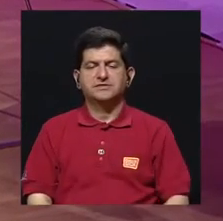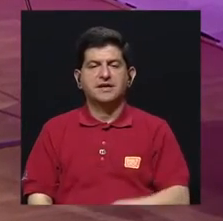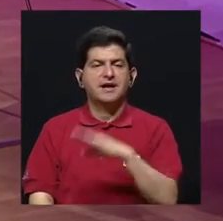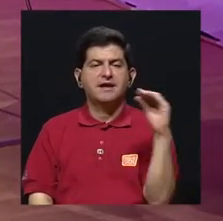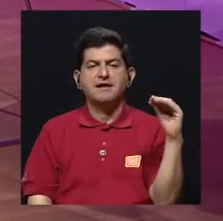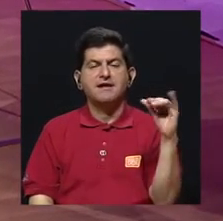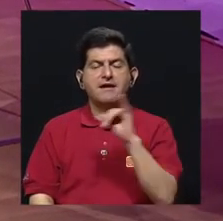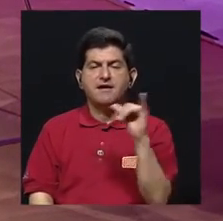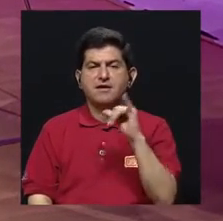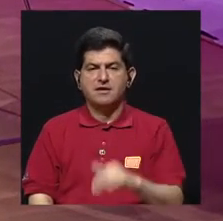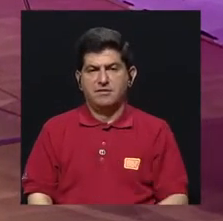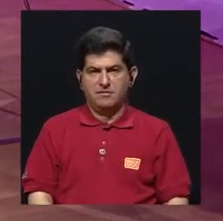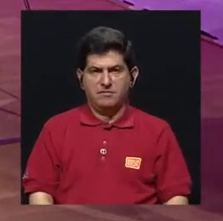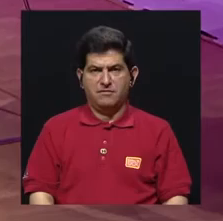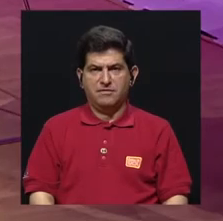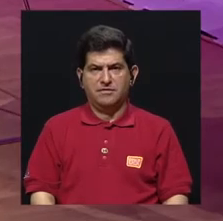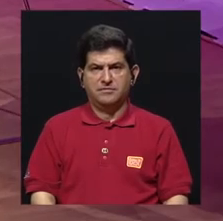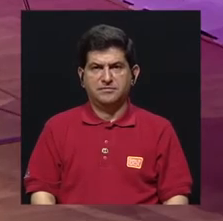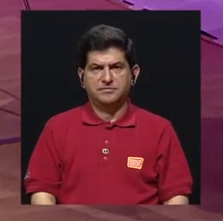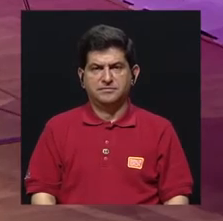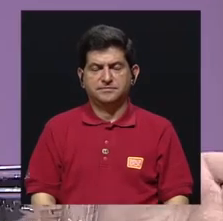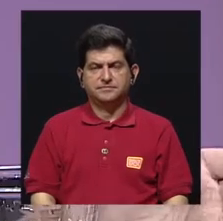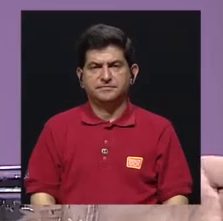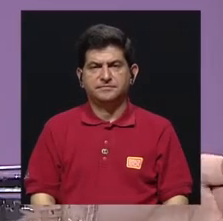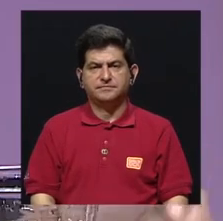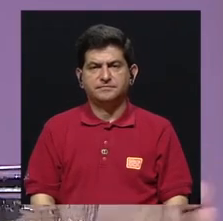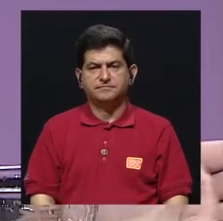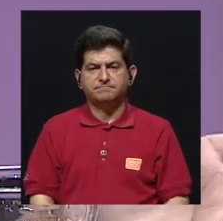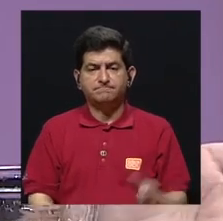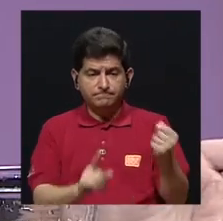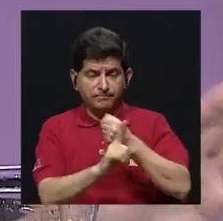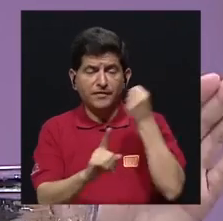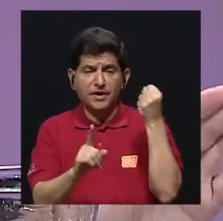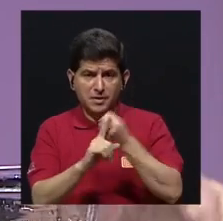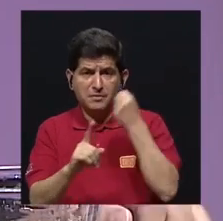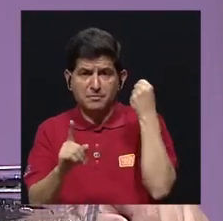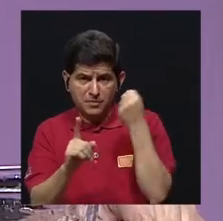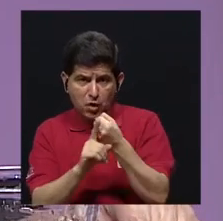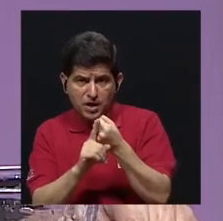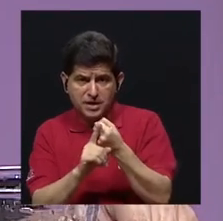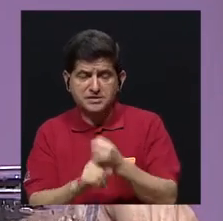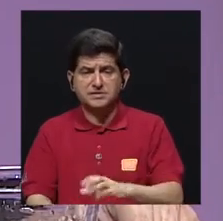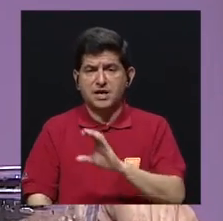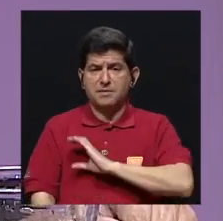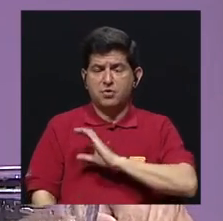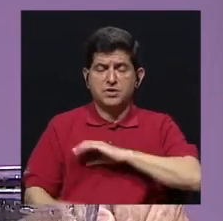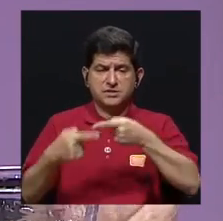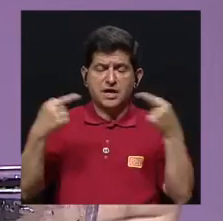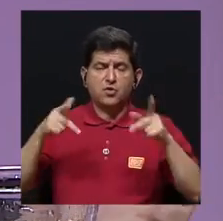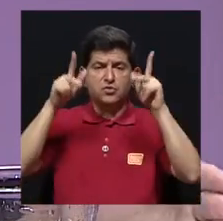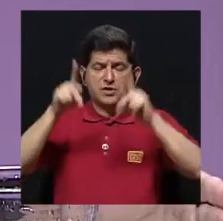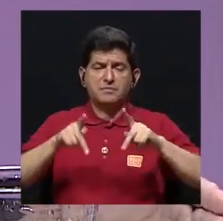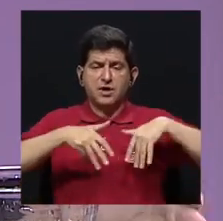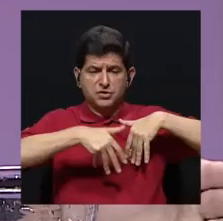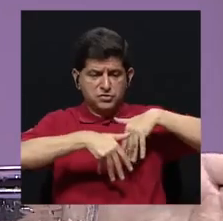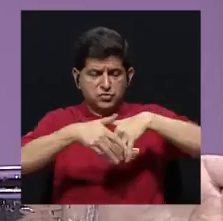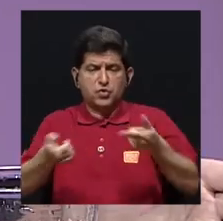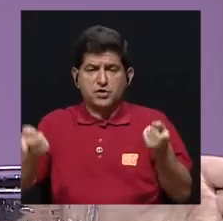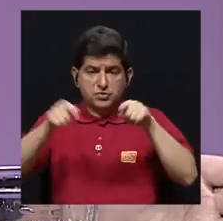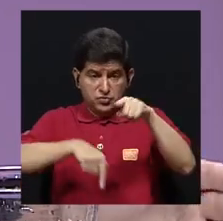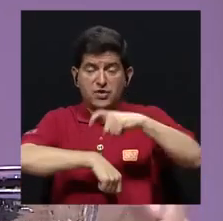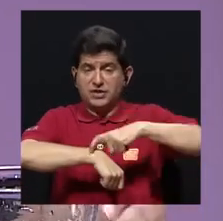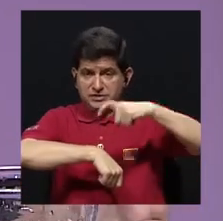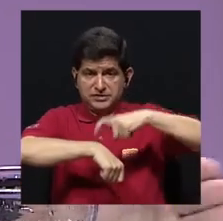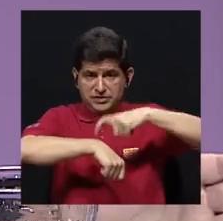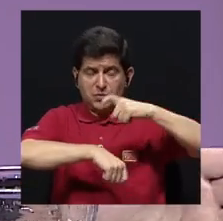la violencia de la policía contra algunos manifestantes que ocurrió en esa época, ¿verdad? Y ahí ese también fue en cámara